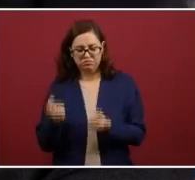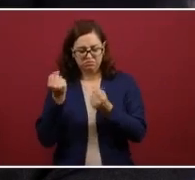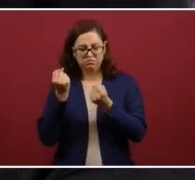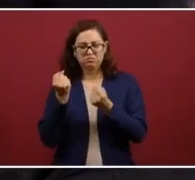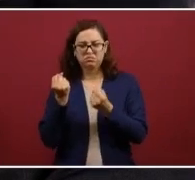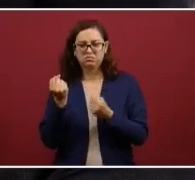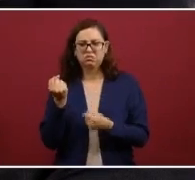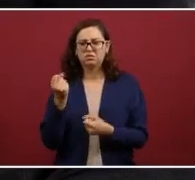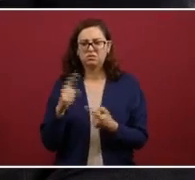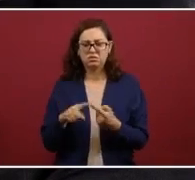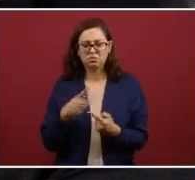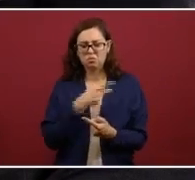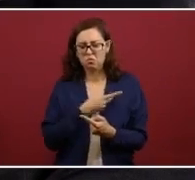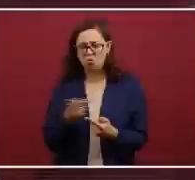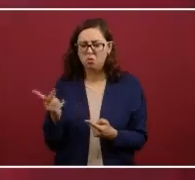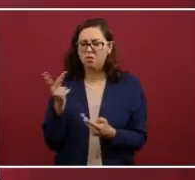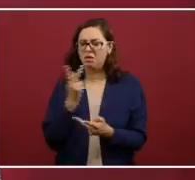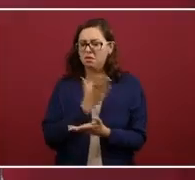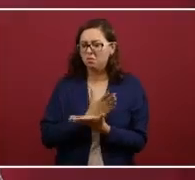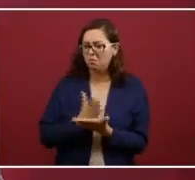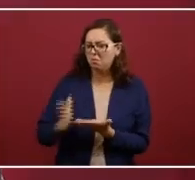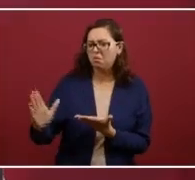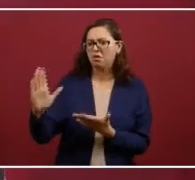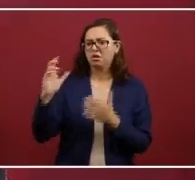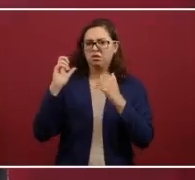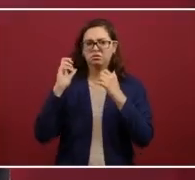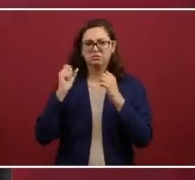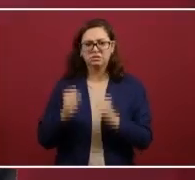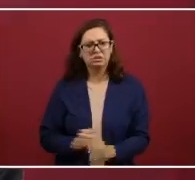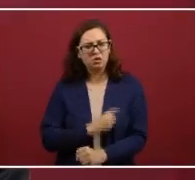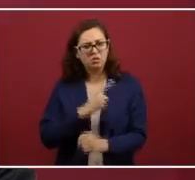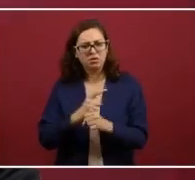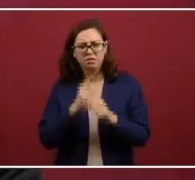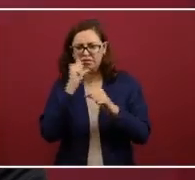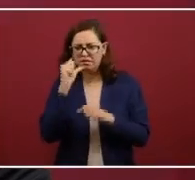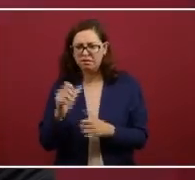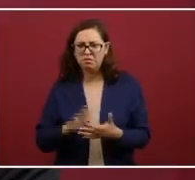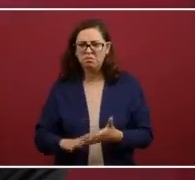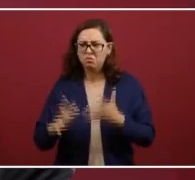la pobreza y de la marginación, de la inseguridad y de la violencia.